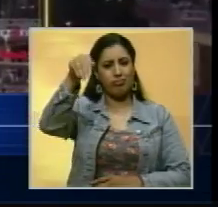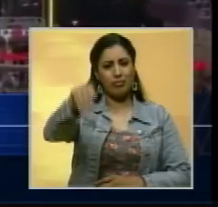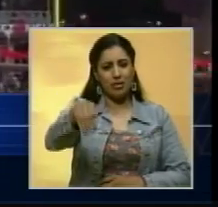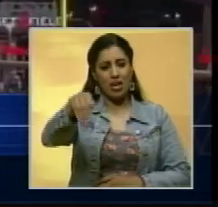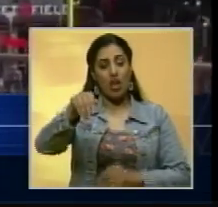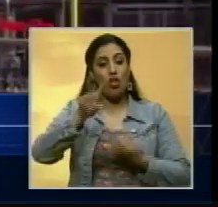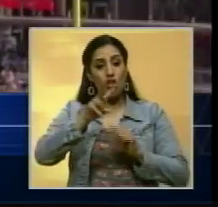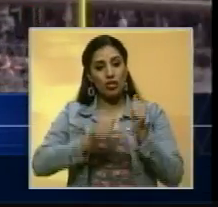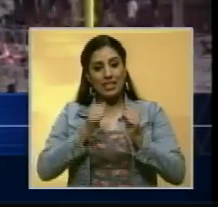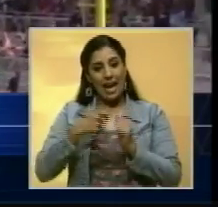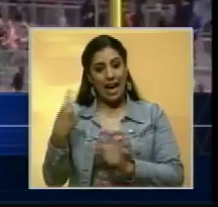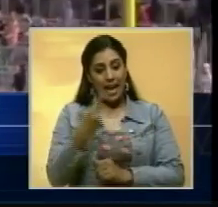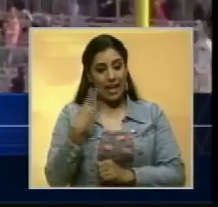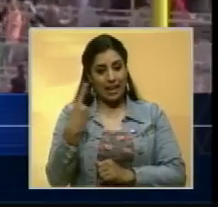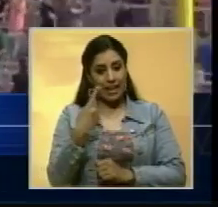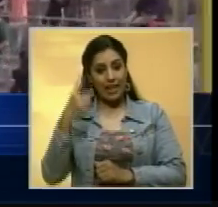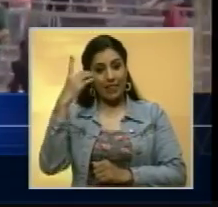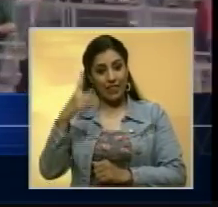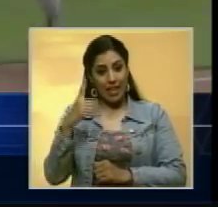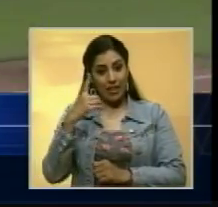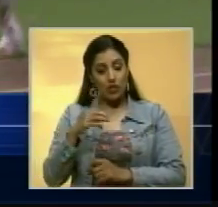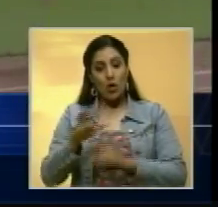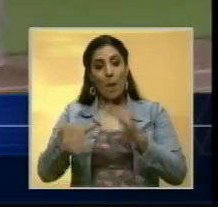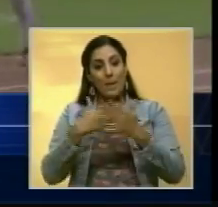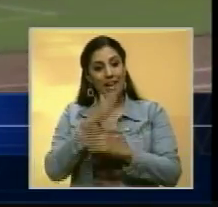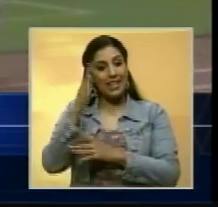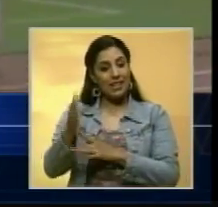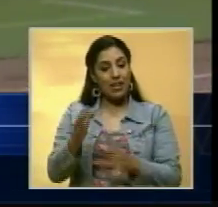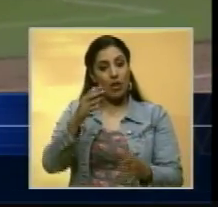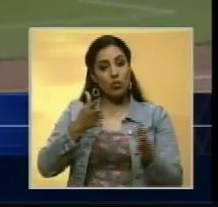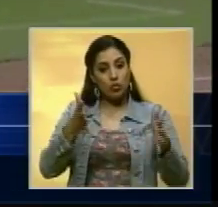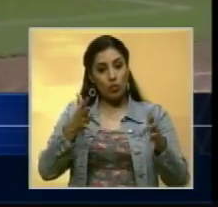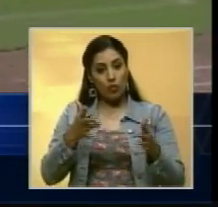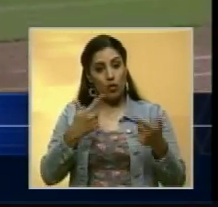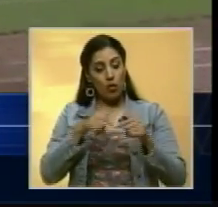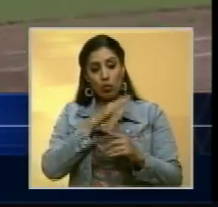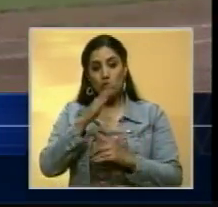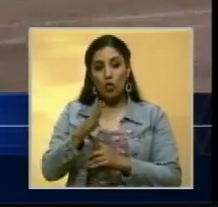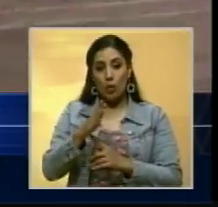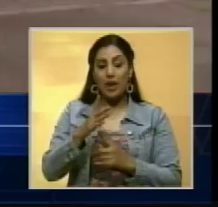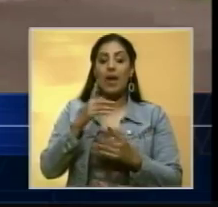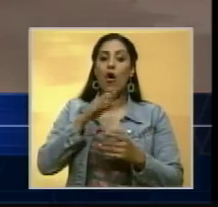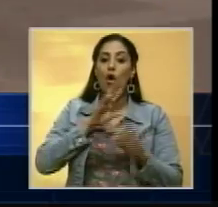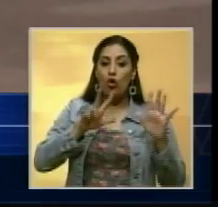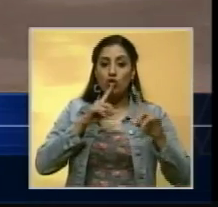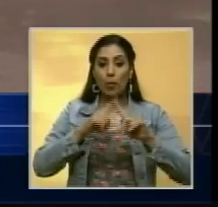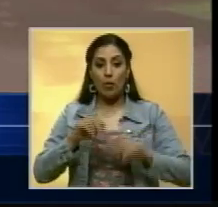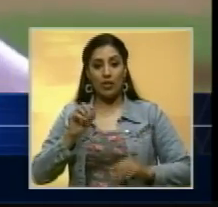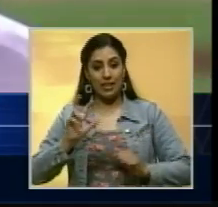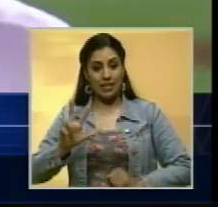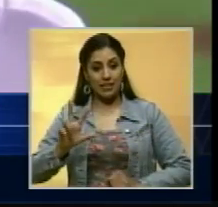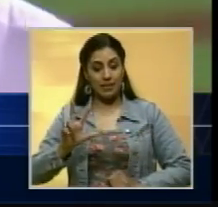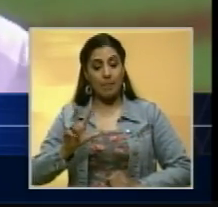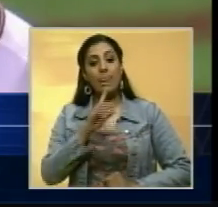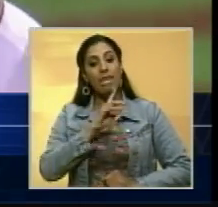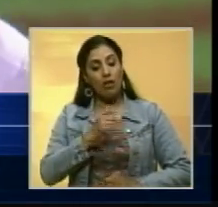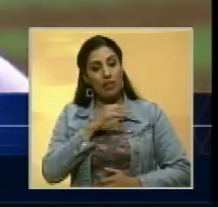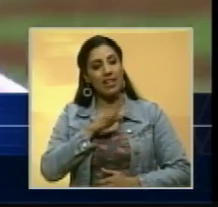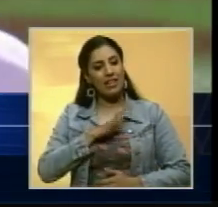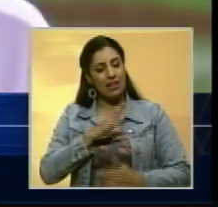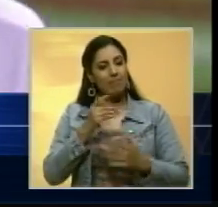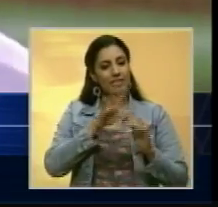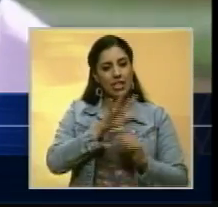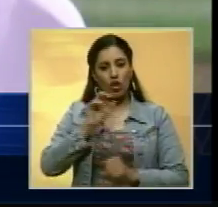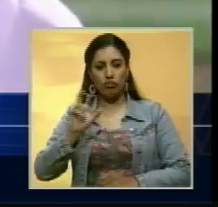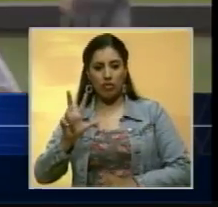cuadrangular de 2 carreras por el jardín derecho para sentenciar el triunfo de Detroit sobre Minnesota, 8 carreras por 3. Martínez se